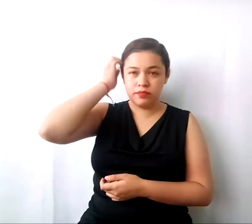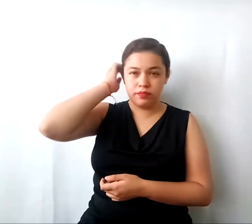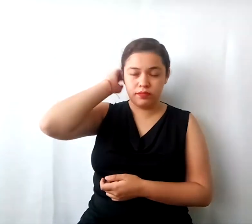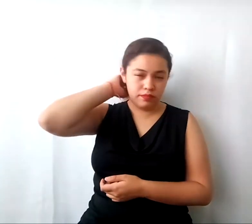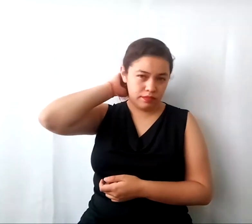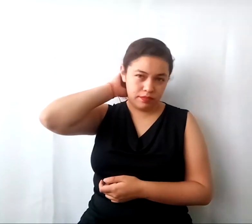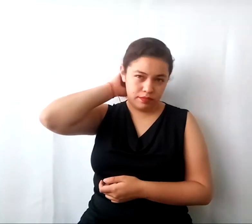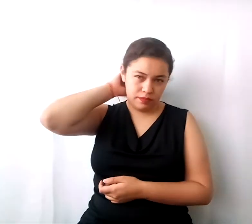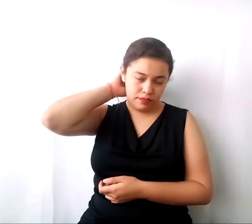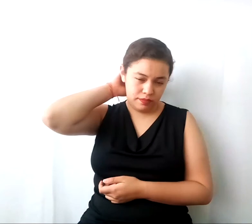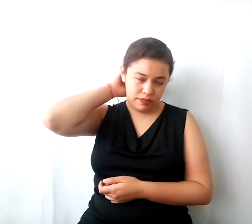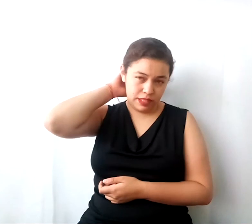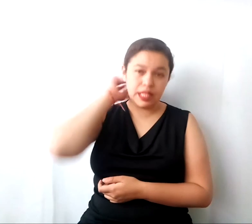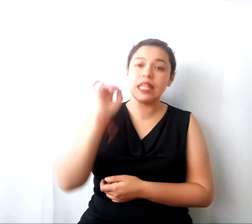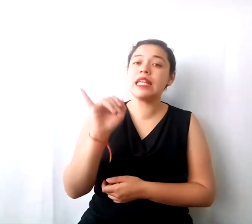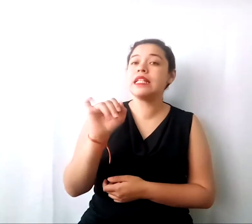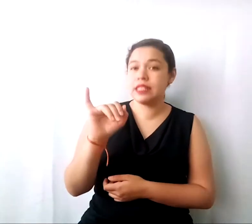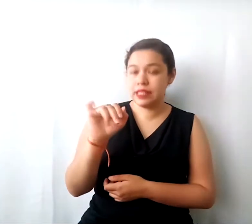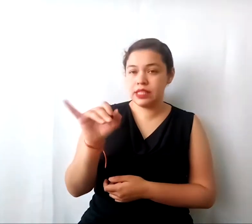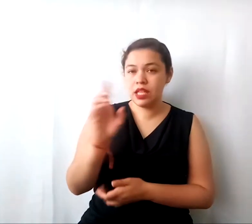Bueno, más bien sí estaría obligado a